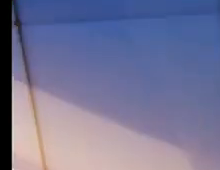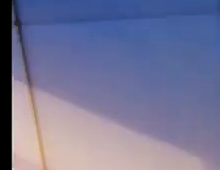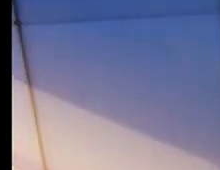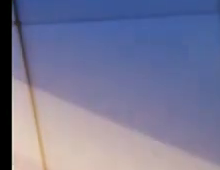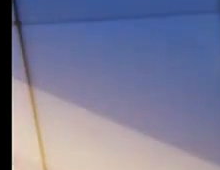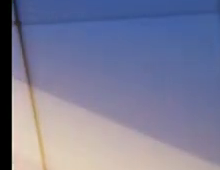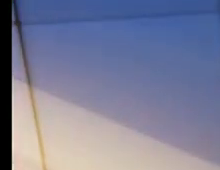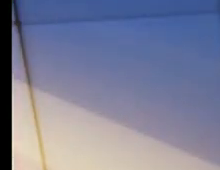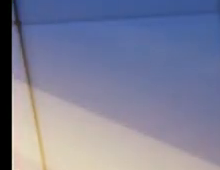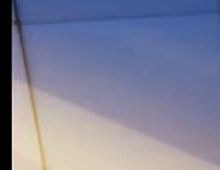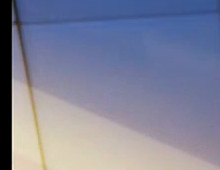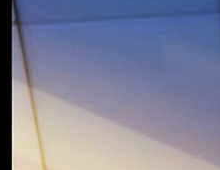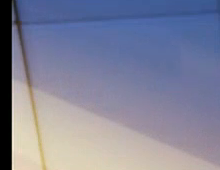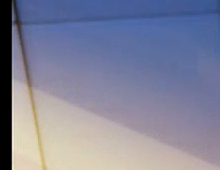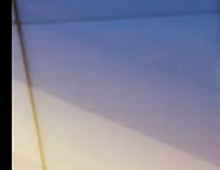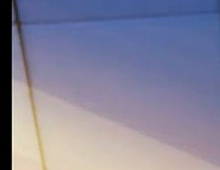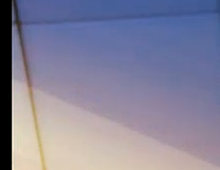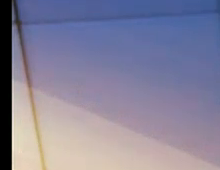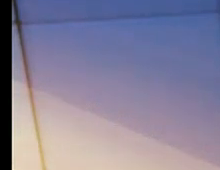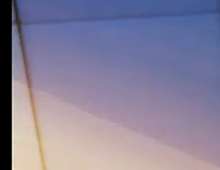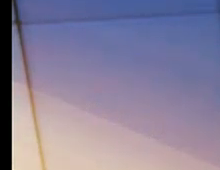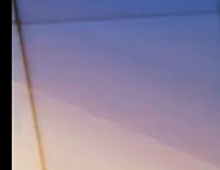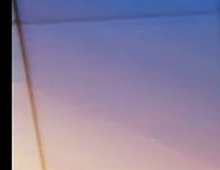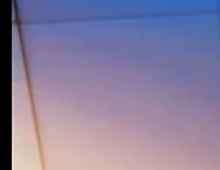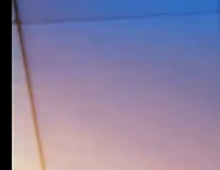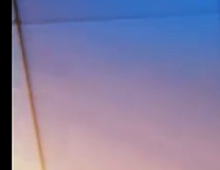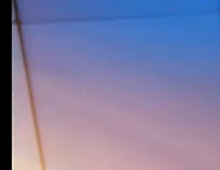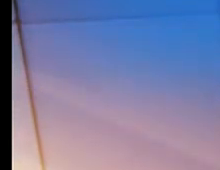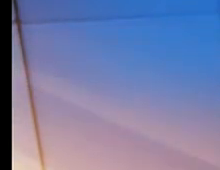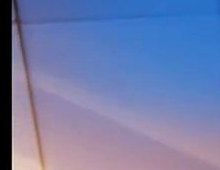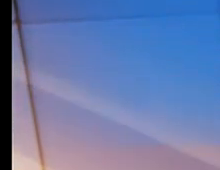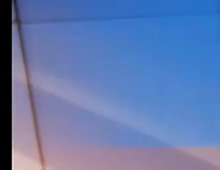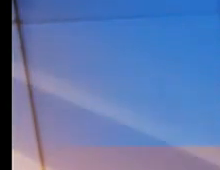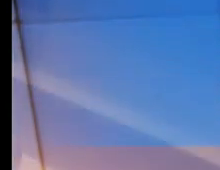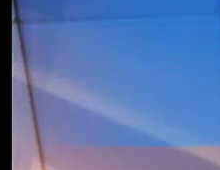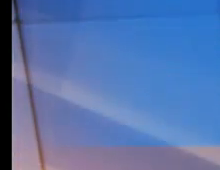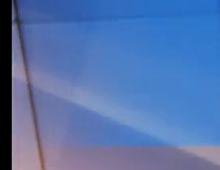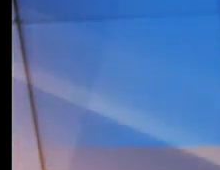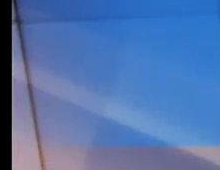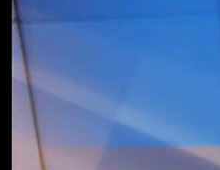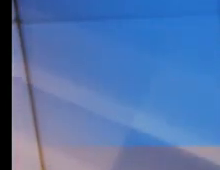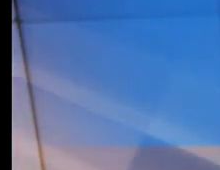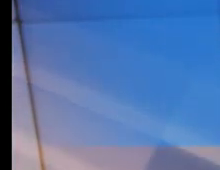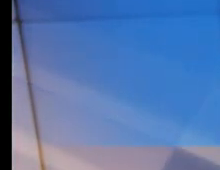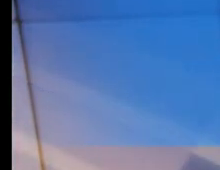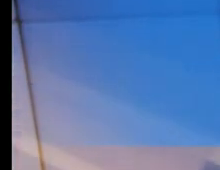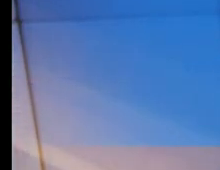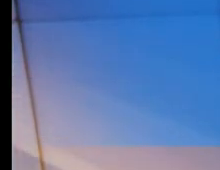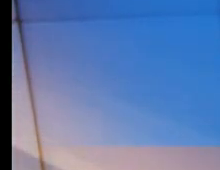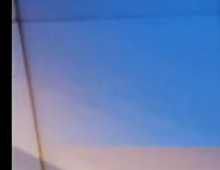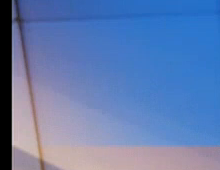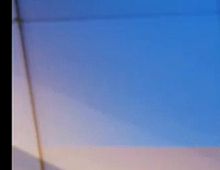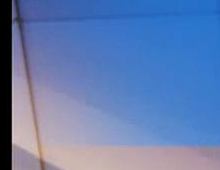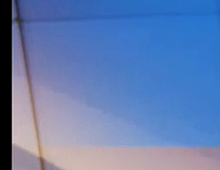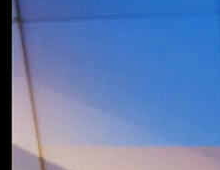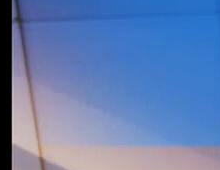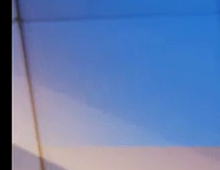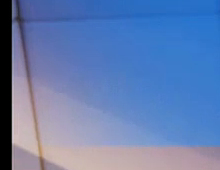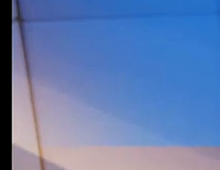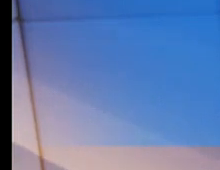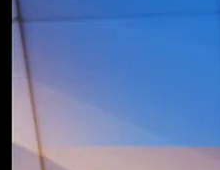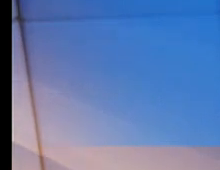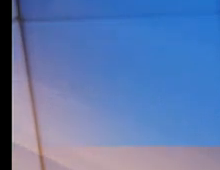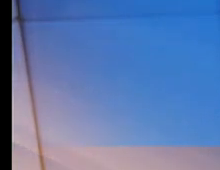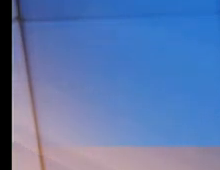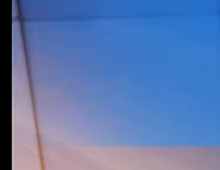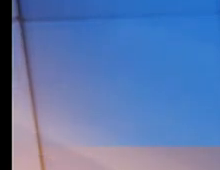Diferencia entre registro y padrón electoral. El registro electoral es el listado de ciudadanos habilitados para sufragar